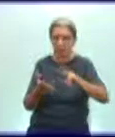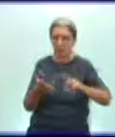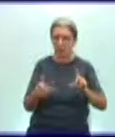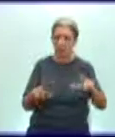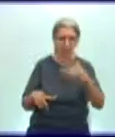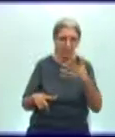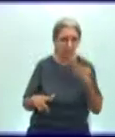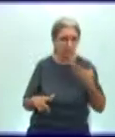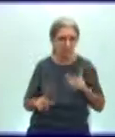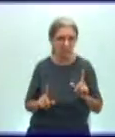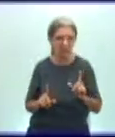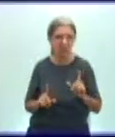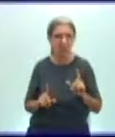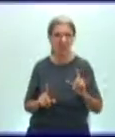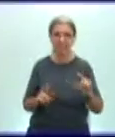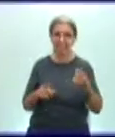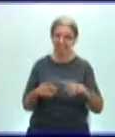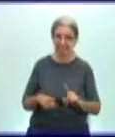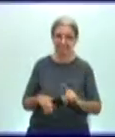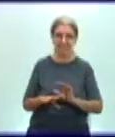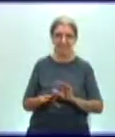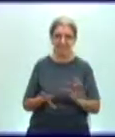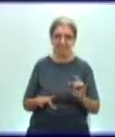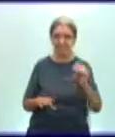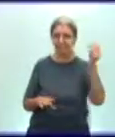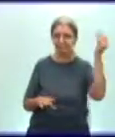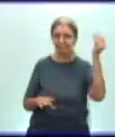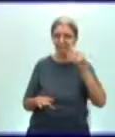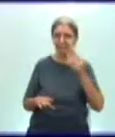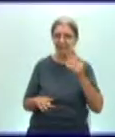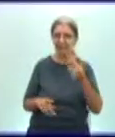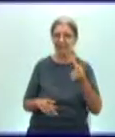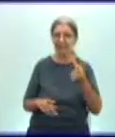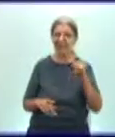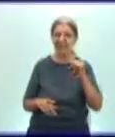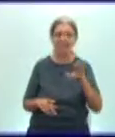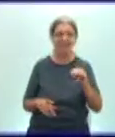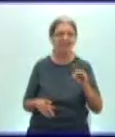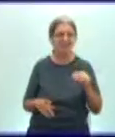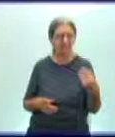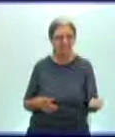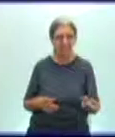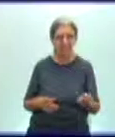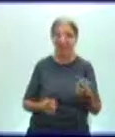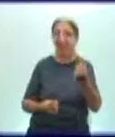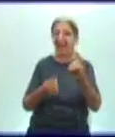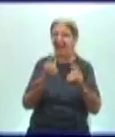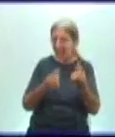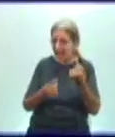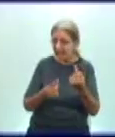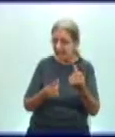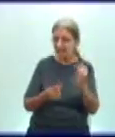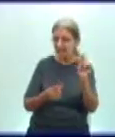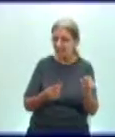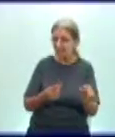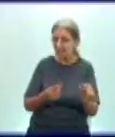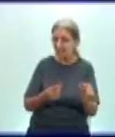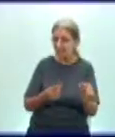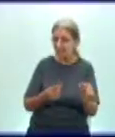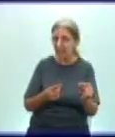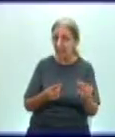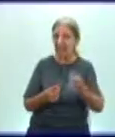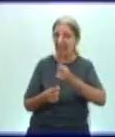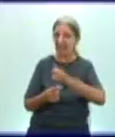que me dice el título es que hay alguien que está amenazado de muerte. Es lo primero que me dice, la